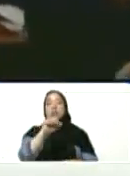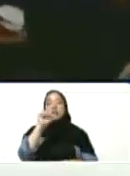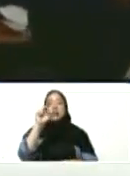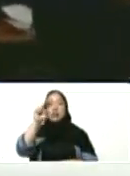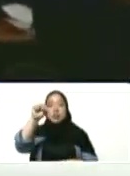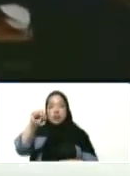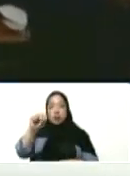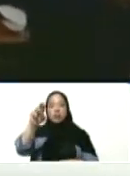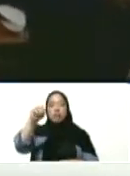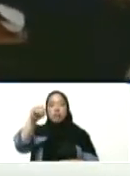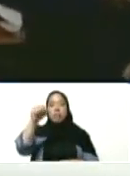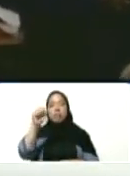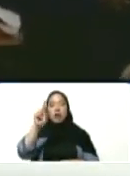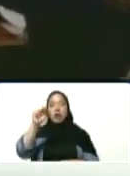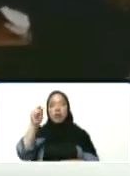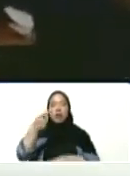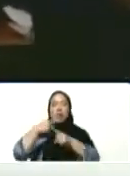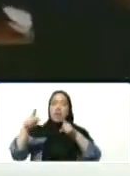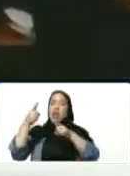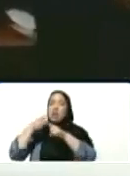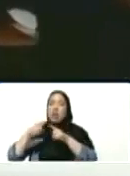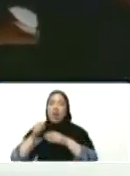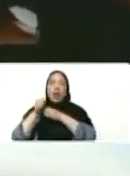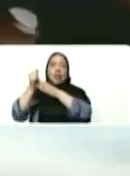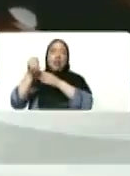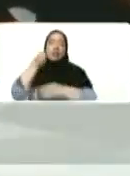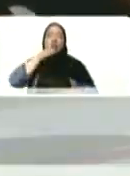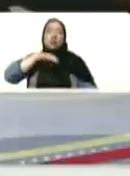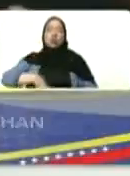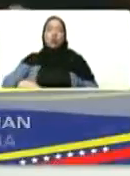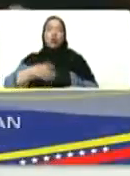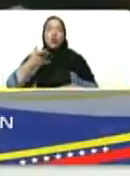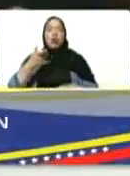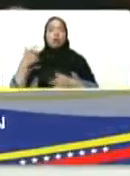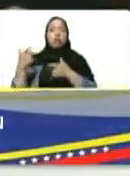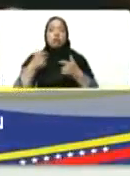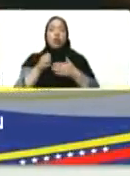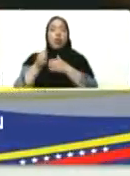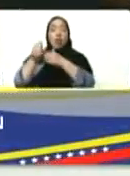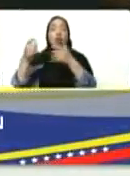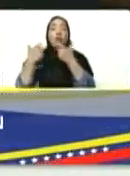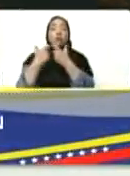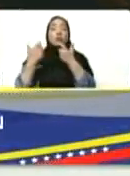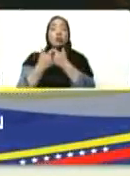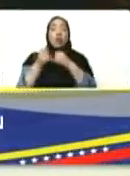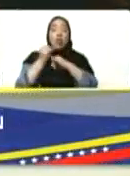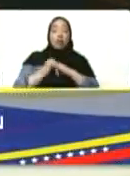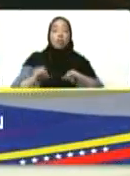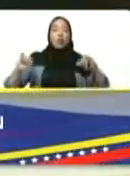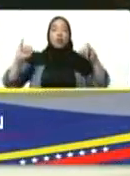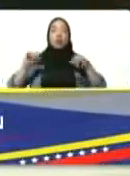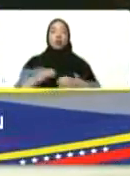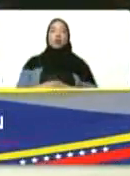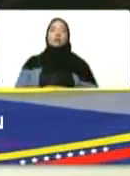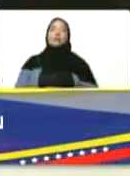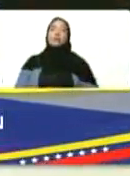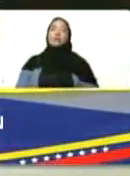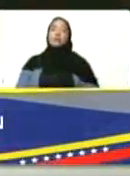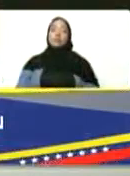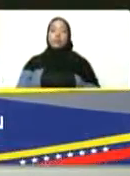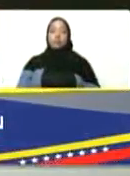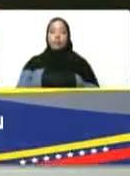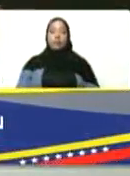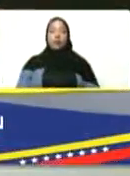Sucre, de Rafael Urdaneta, de Francisco Morazán. El camino de los gigantes, de José Martí,